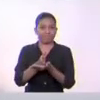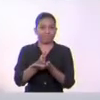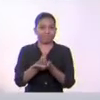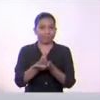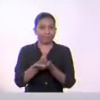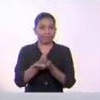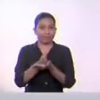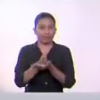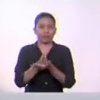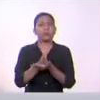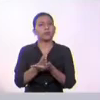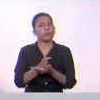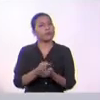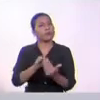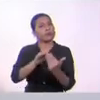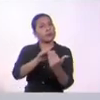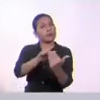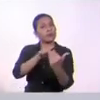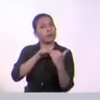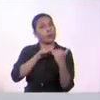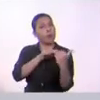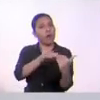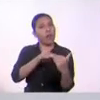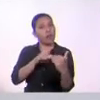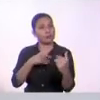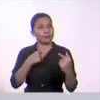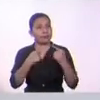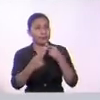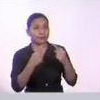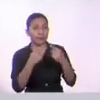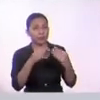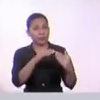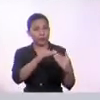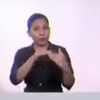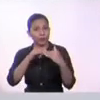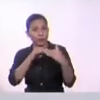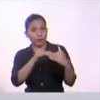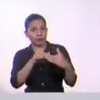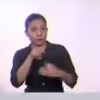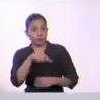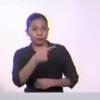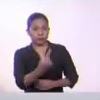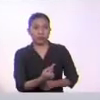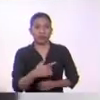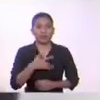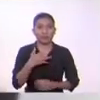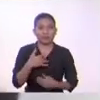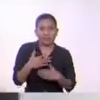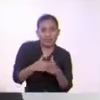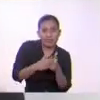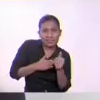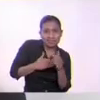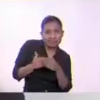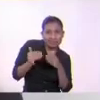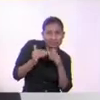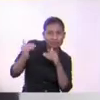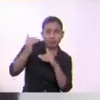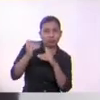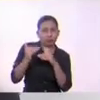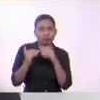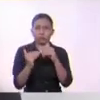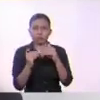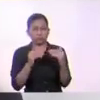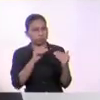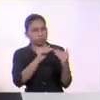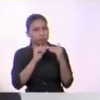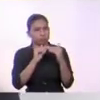de igualdad con la persona a quien entrevistas, para que ésta se sienta cómoda. Formula primero